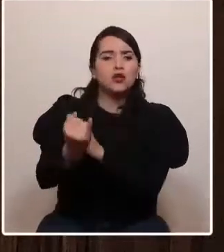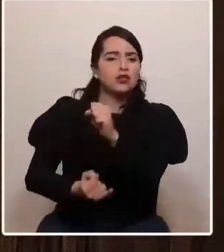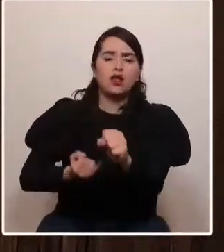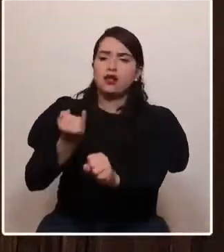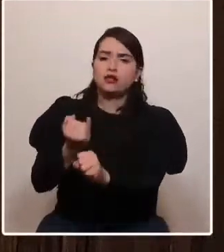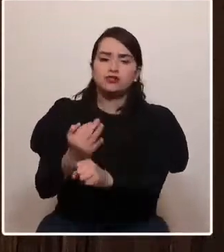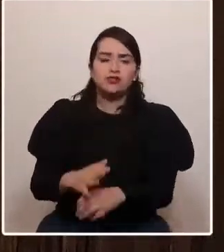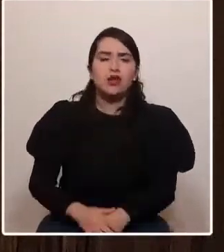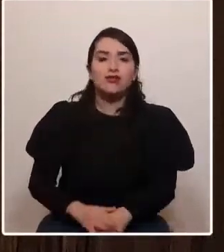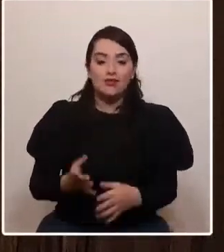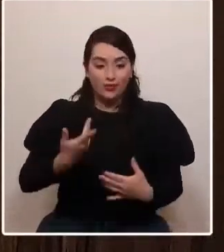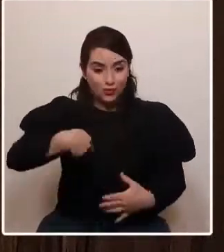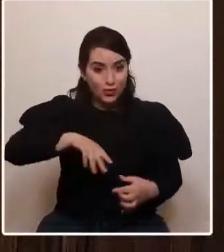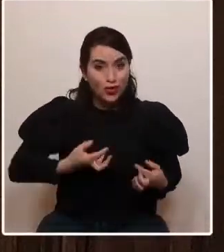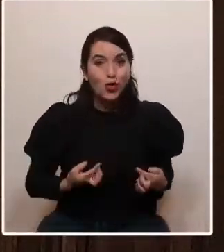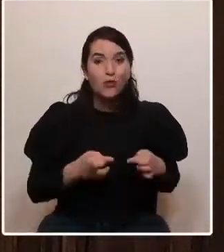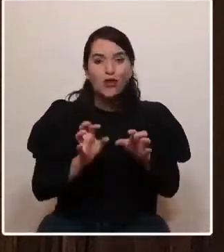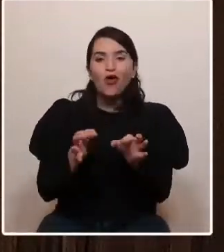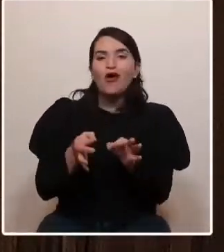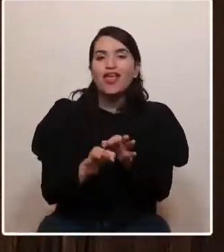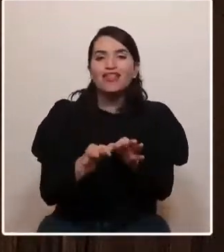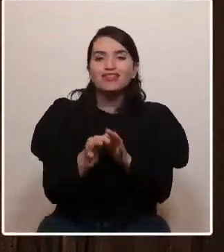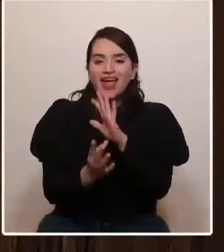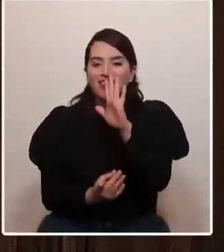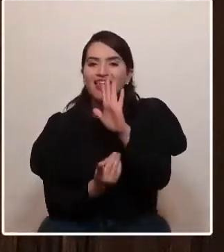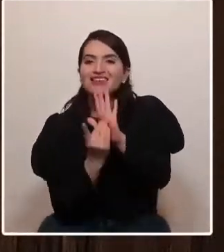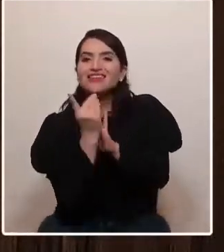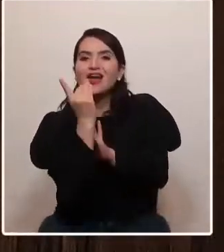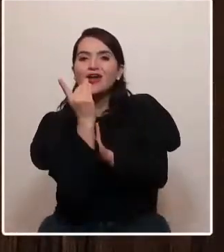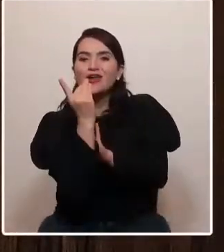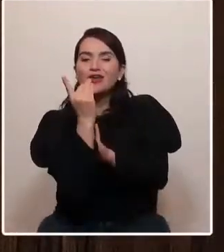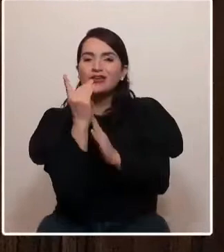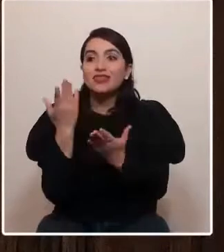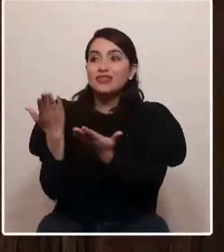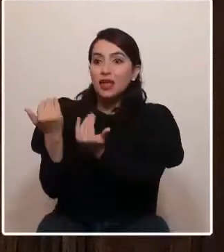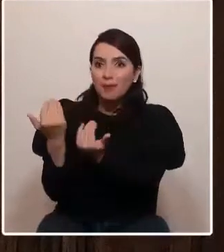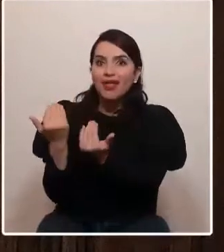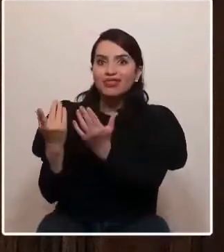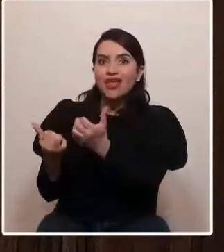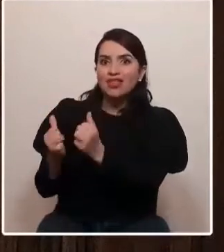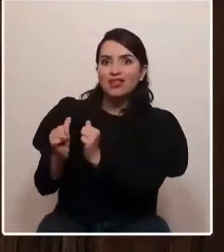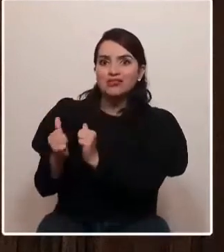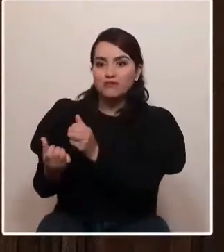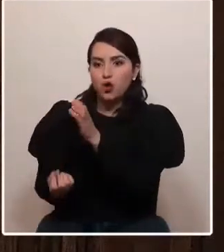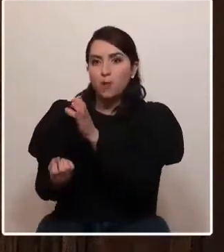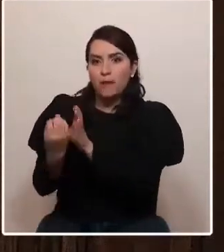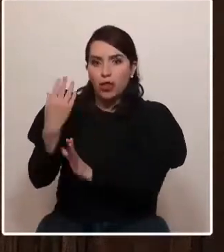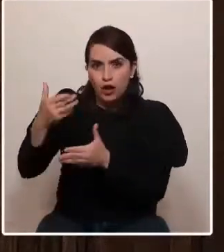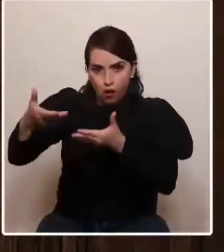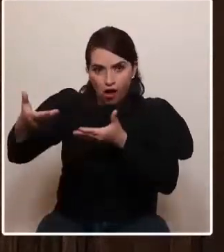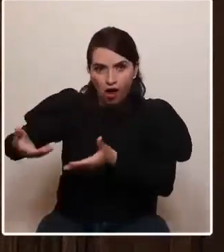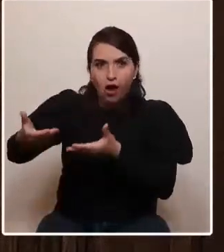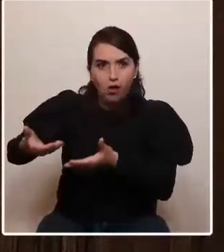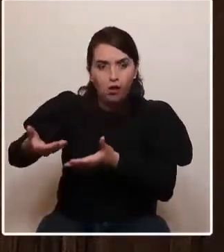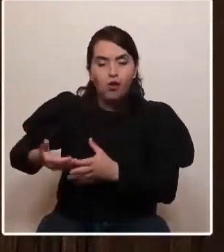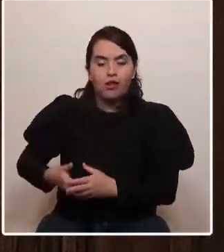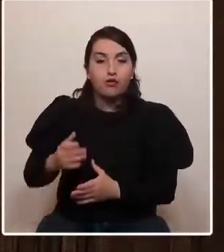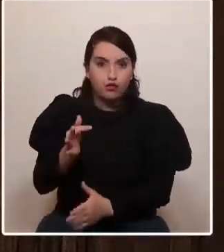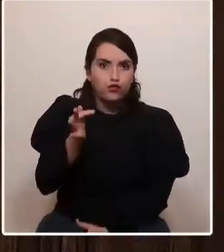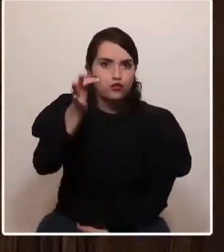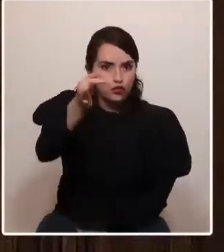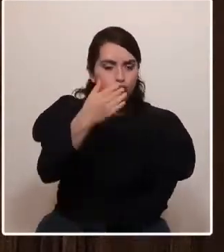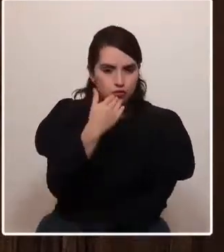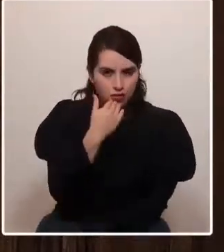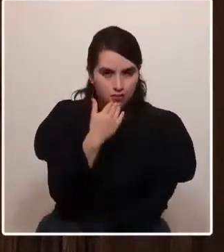de orientar nuestro desarrollo a uno concordante con las demandas y desafíos de la modernidad, del presente y del futuro,